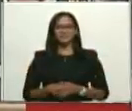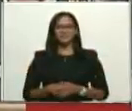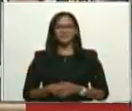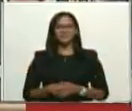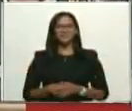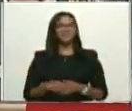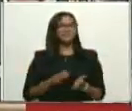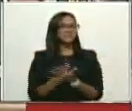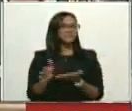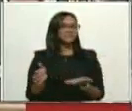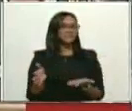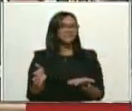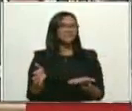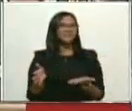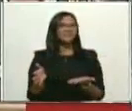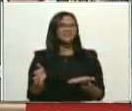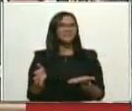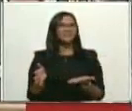¿Qué pasó?